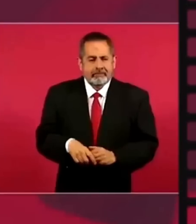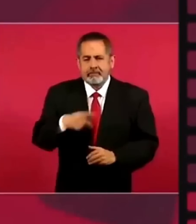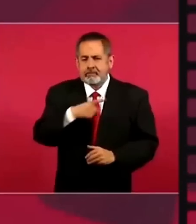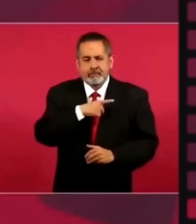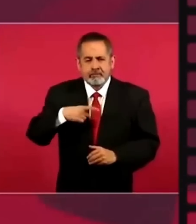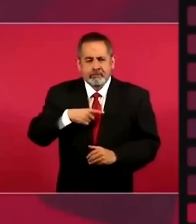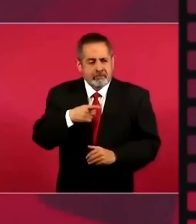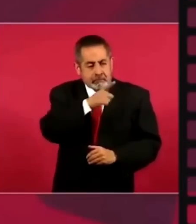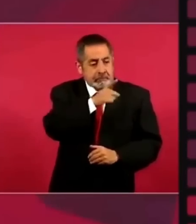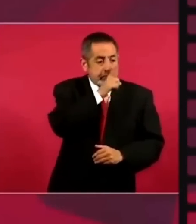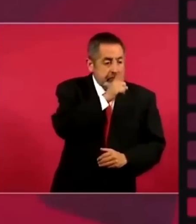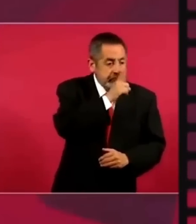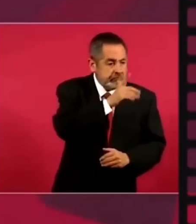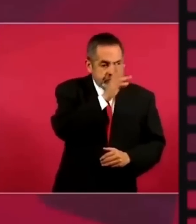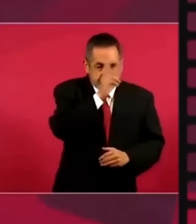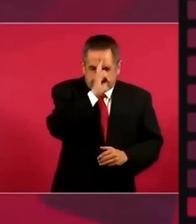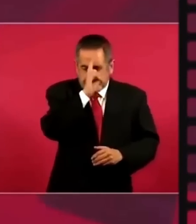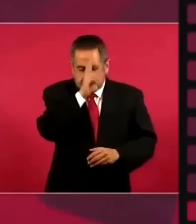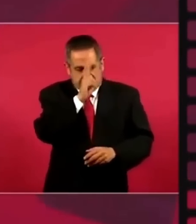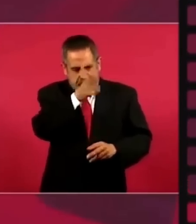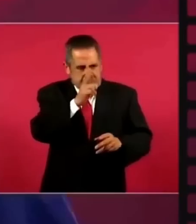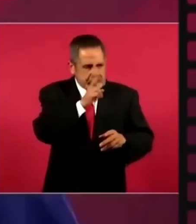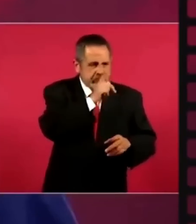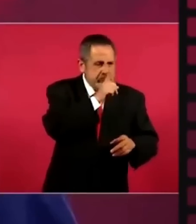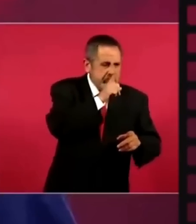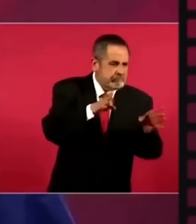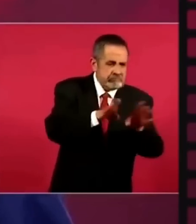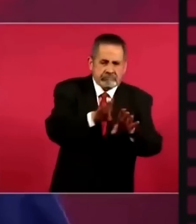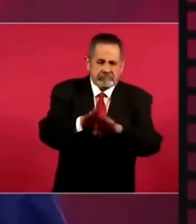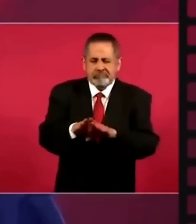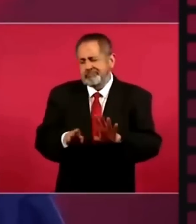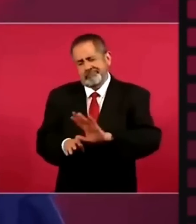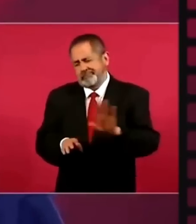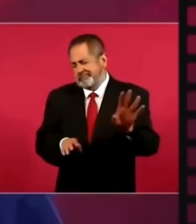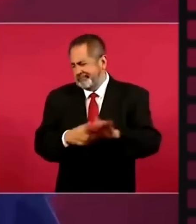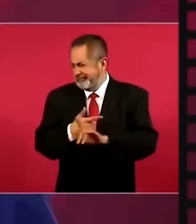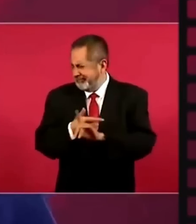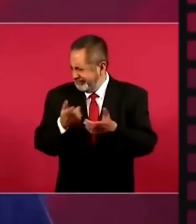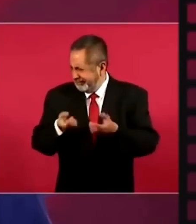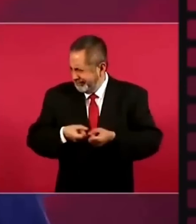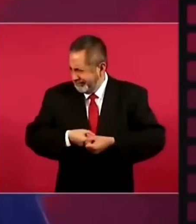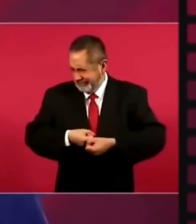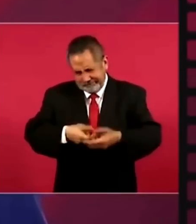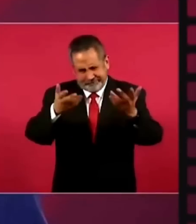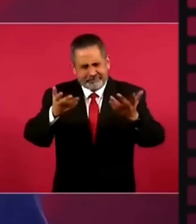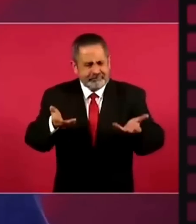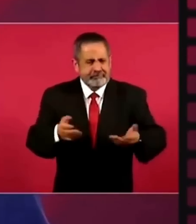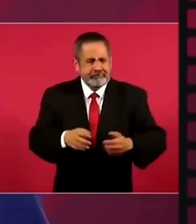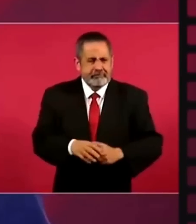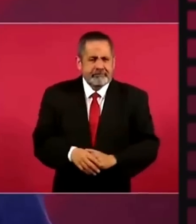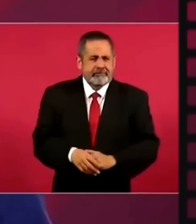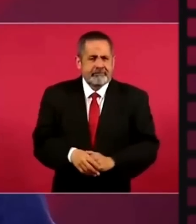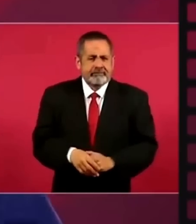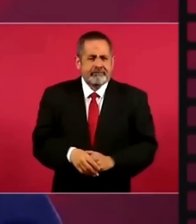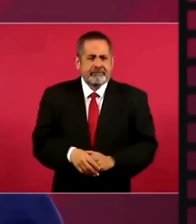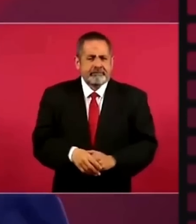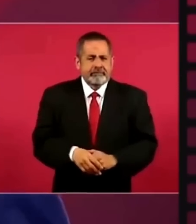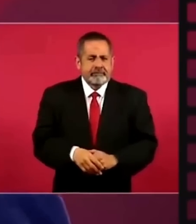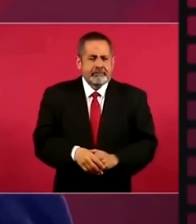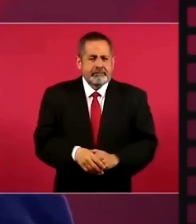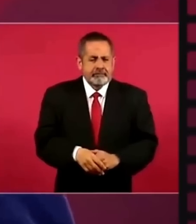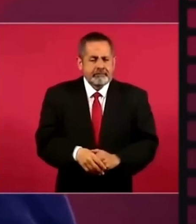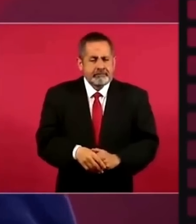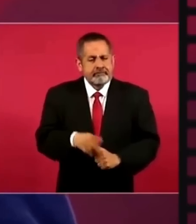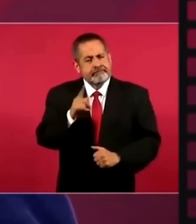haber censura no debe haber censura y que este nada más que